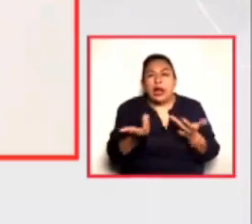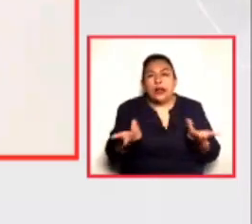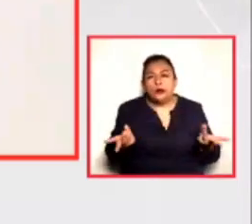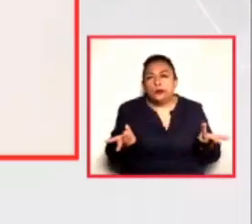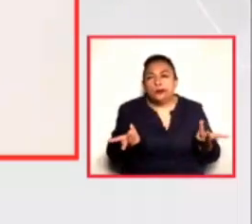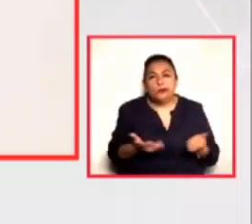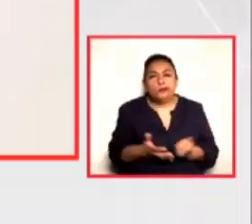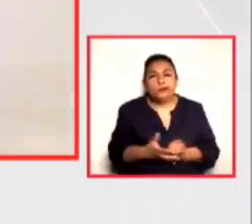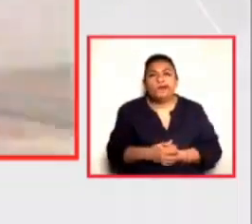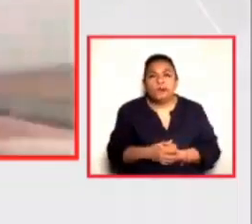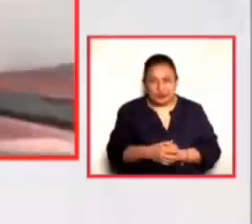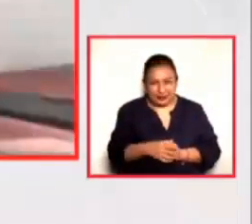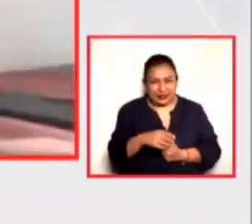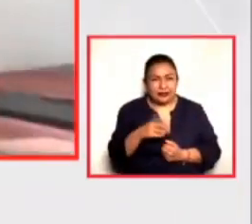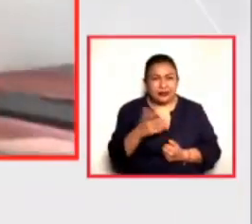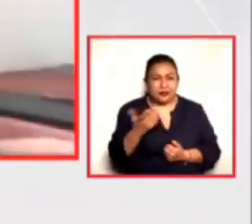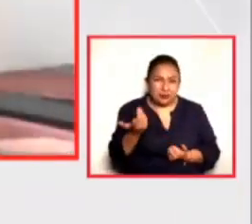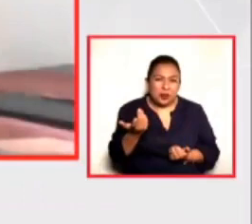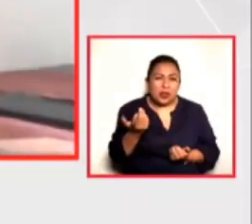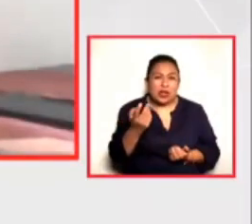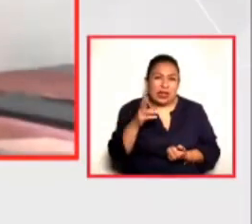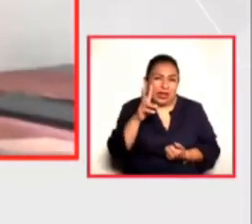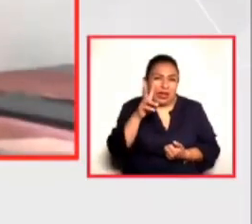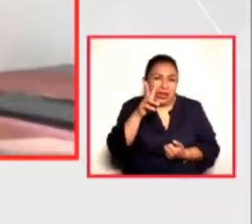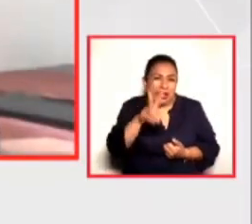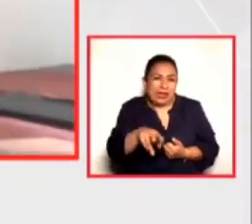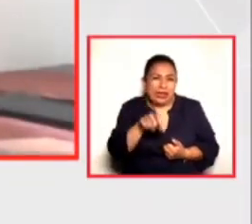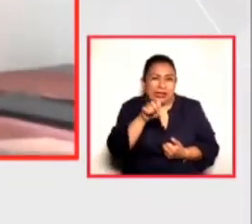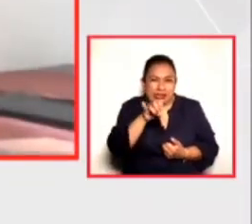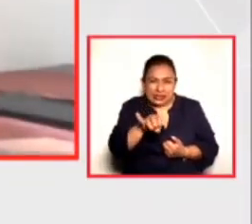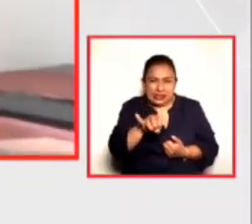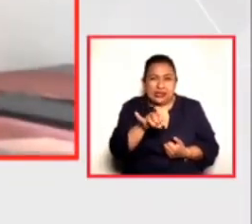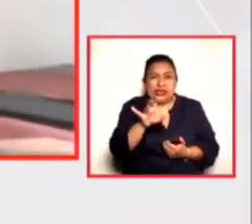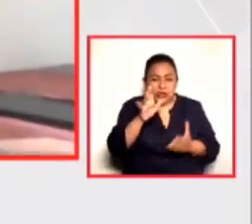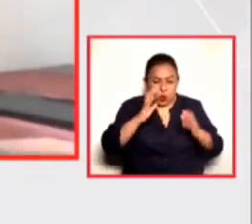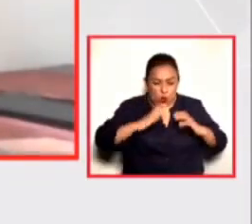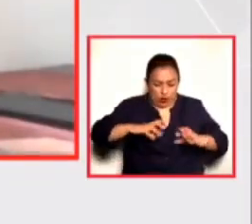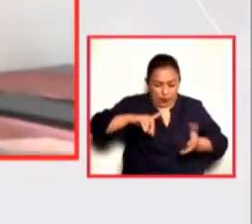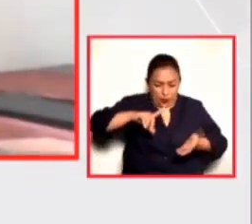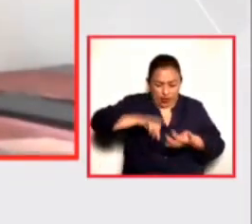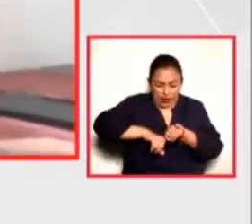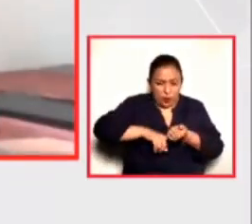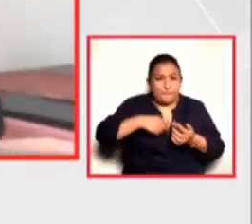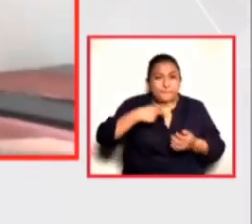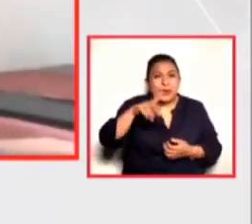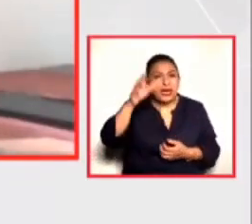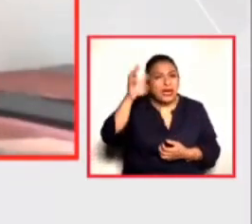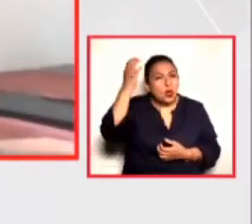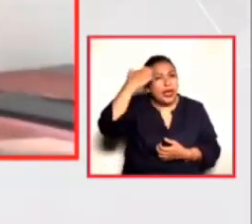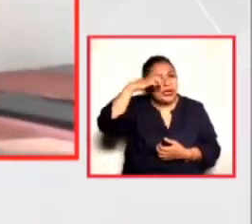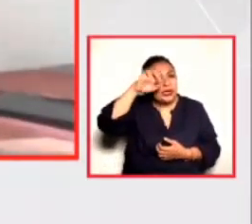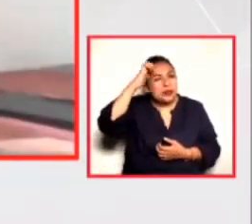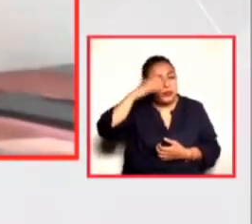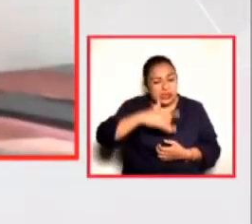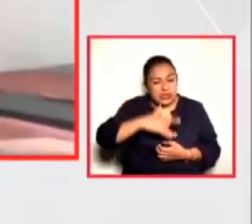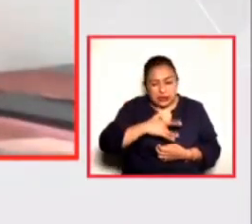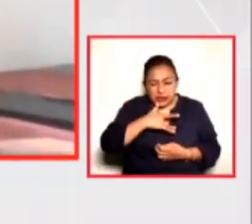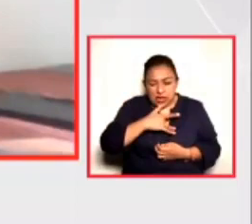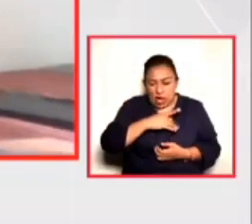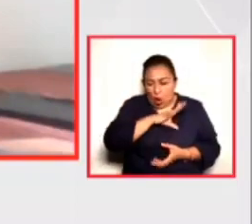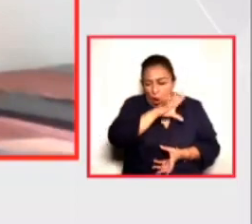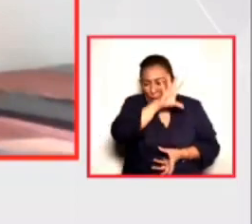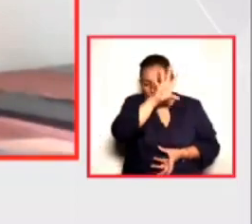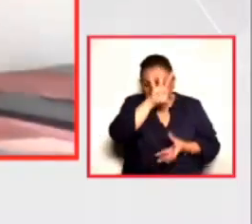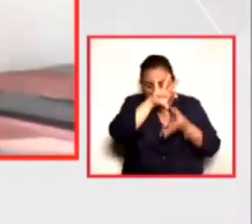sí es cierto que es enteramente en el cuerpo, pero es una experiencia completa existencial. Y